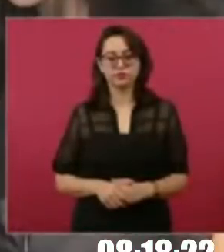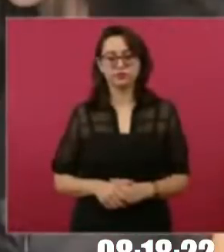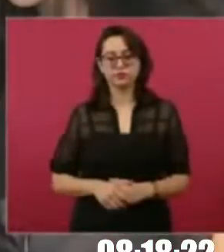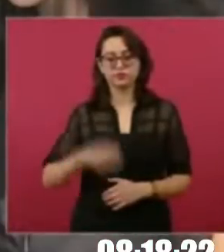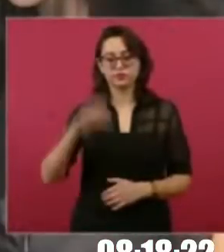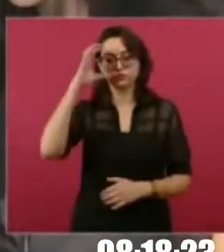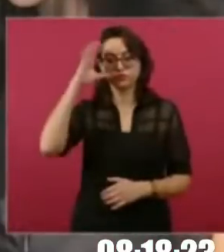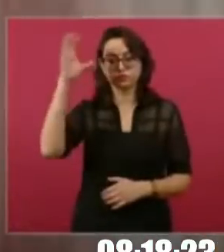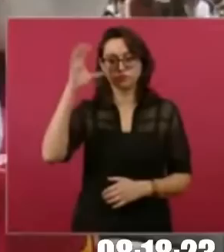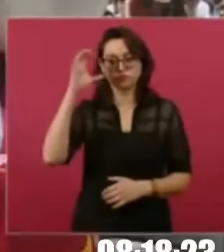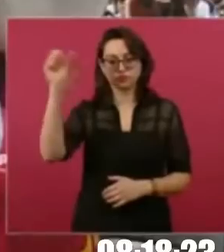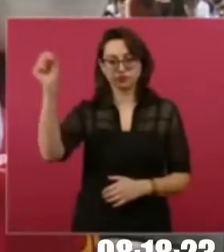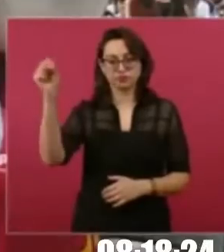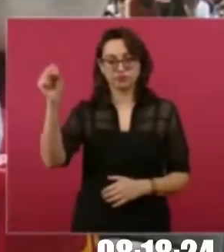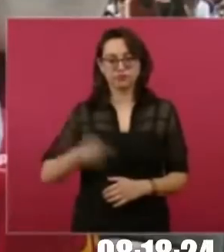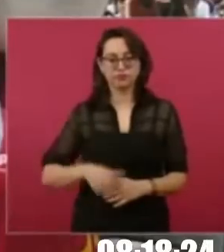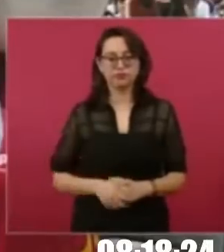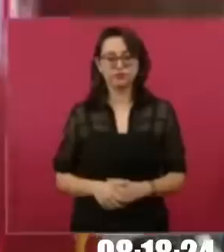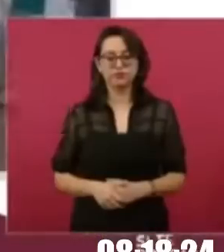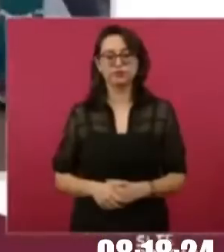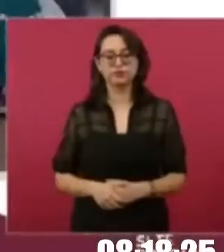Morelos Nayarit